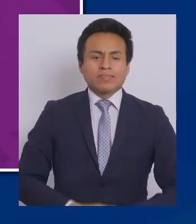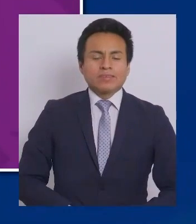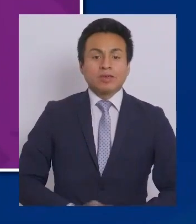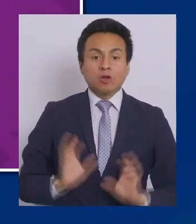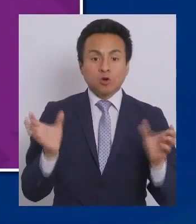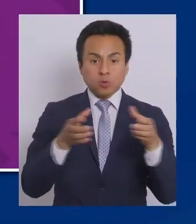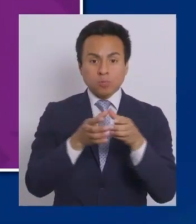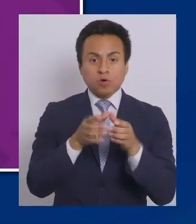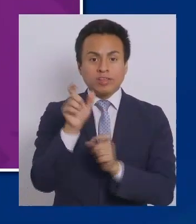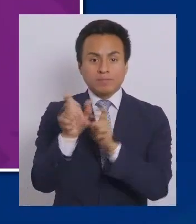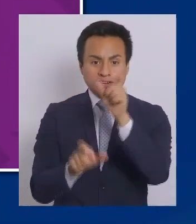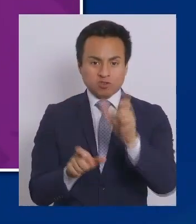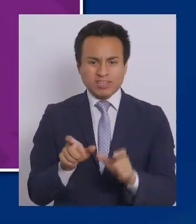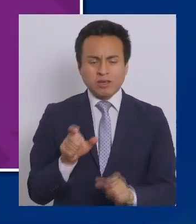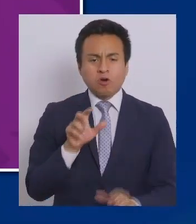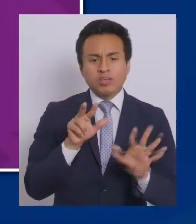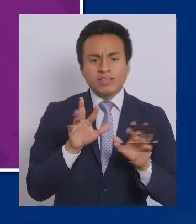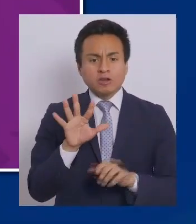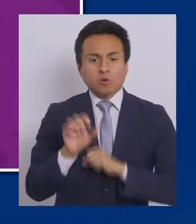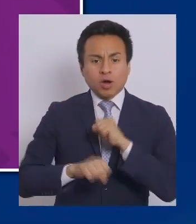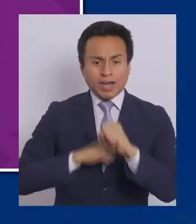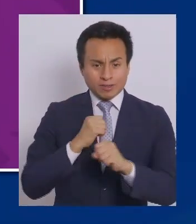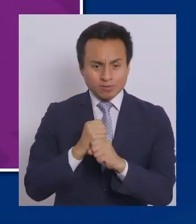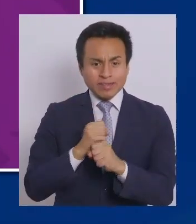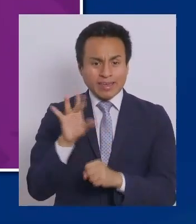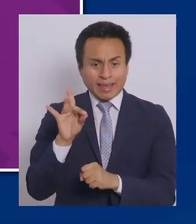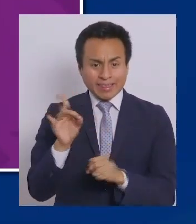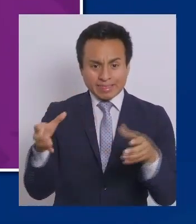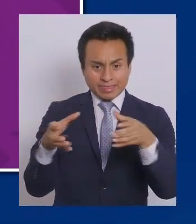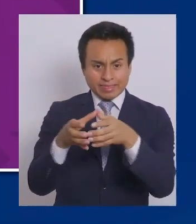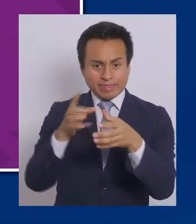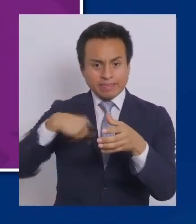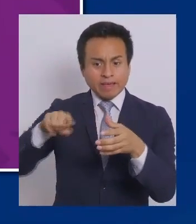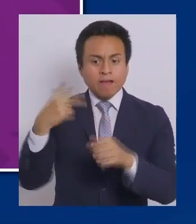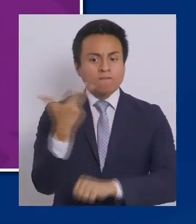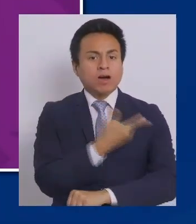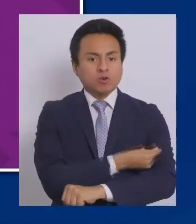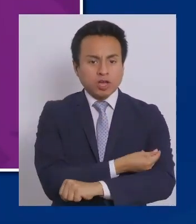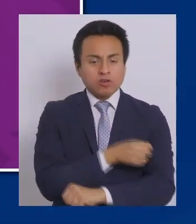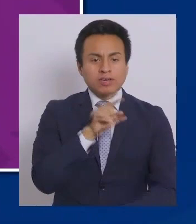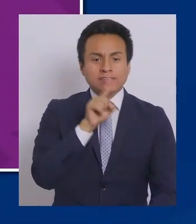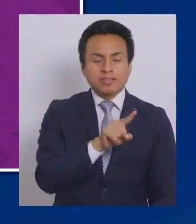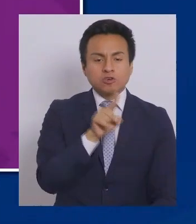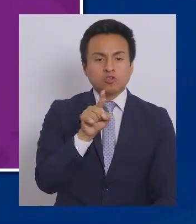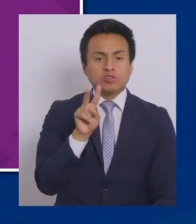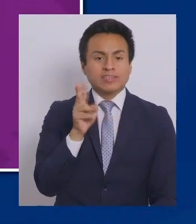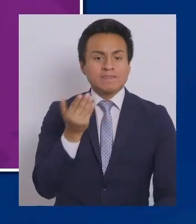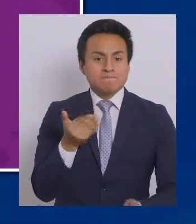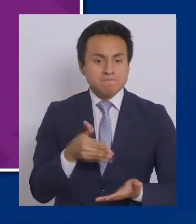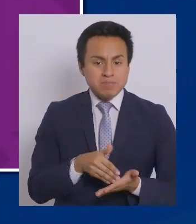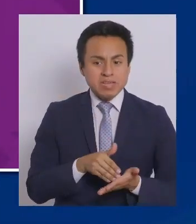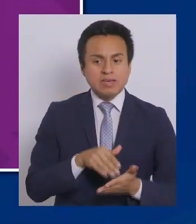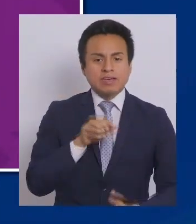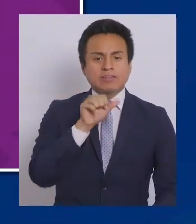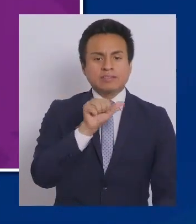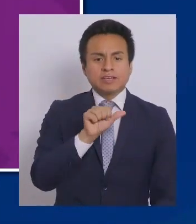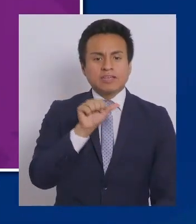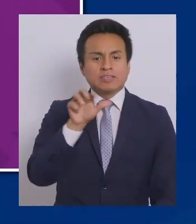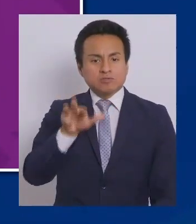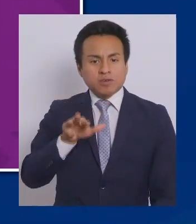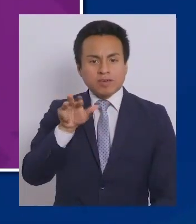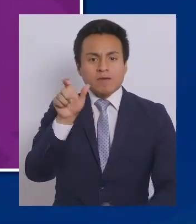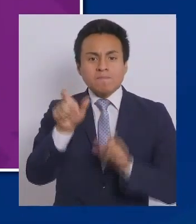grupo de personas de más de 85 años de edad hemos logrado vacunar a 112 mil 619